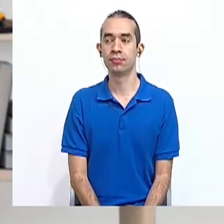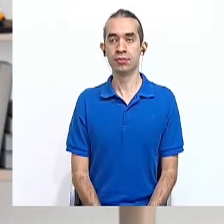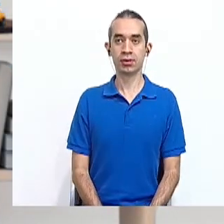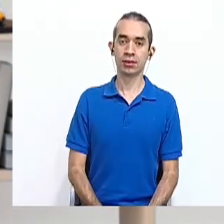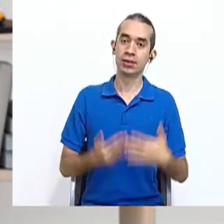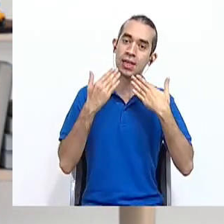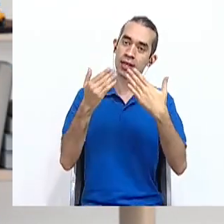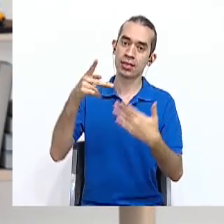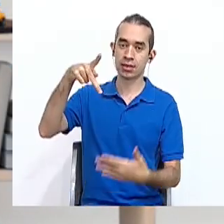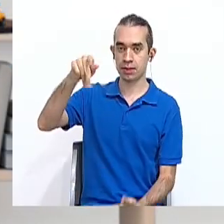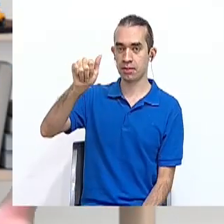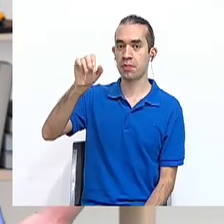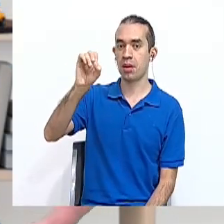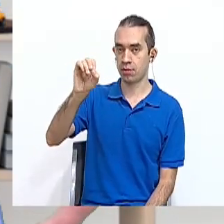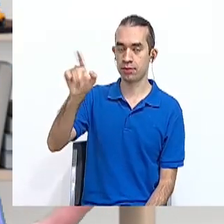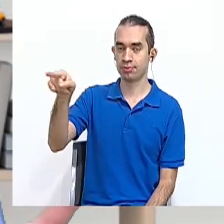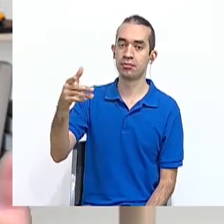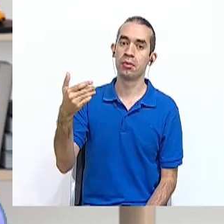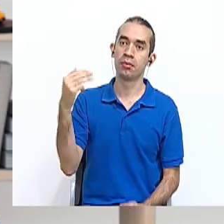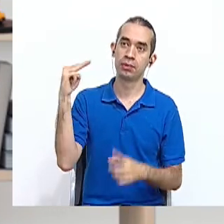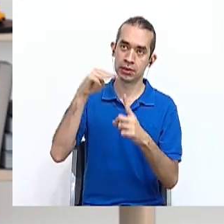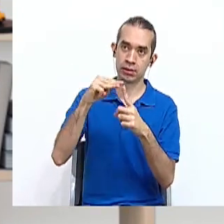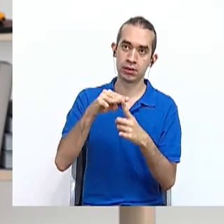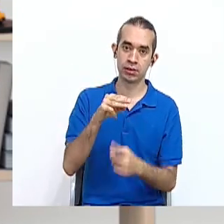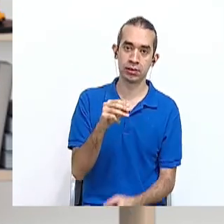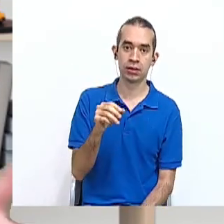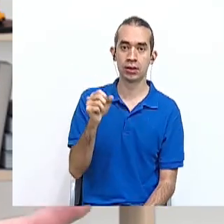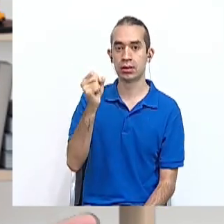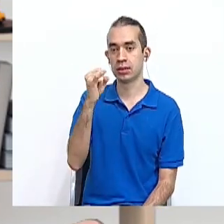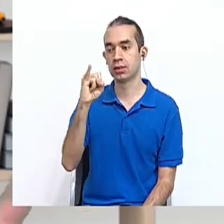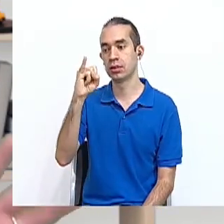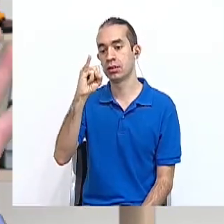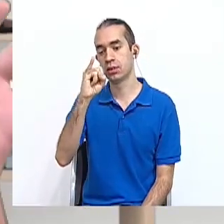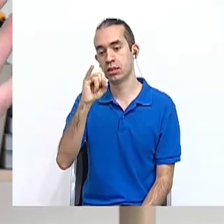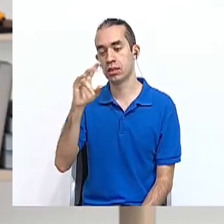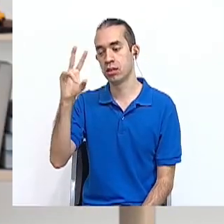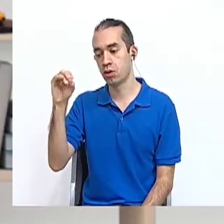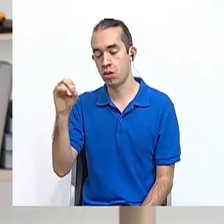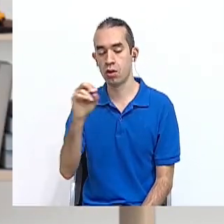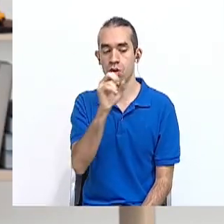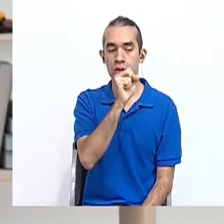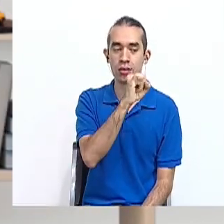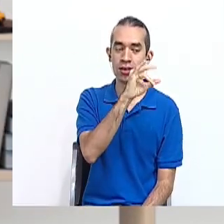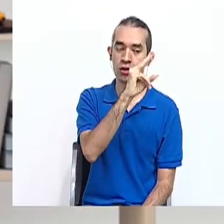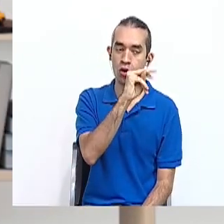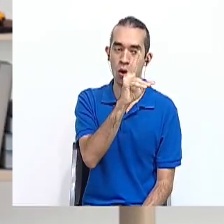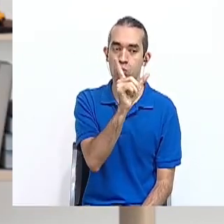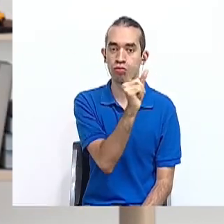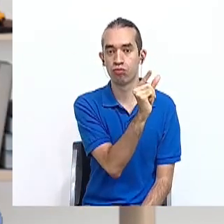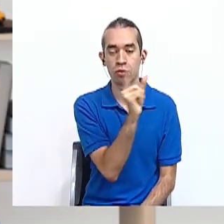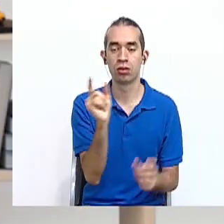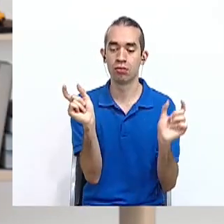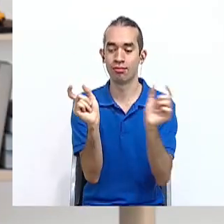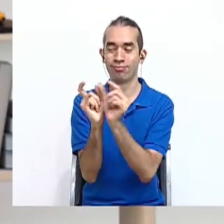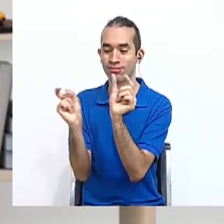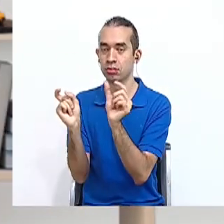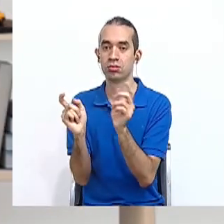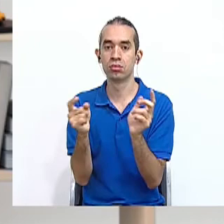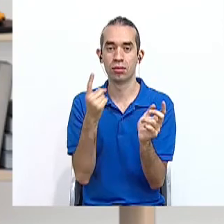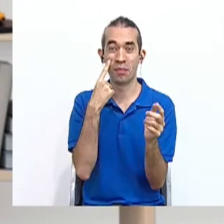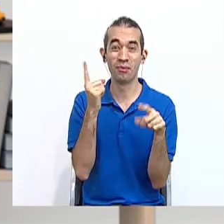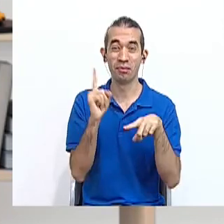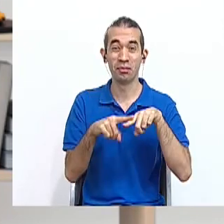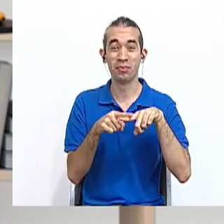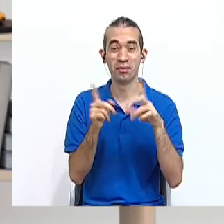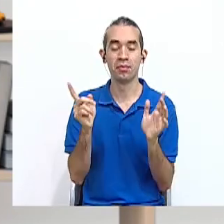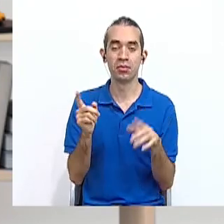Gracias, Pau, por este mensaje. Claro, si no hago eso. Bueno, lo importante es que ustedes tomen nota de estos